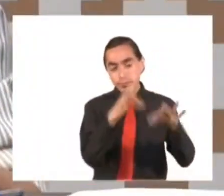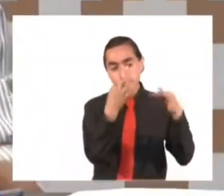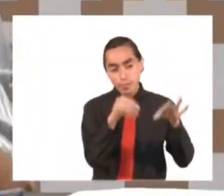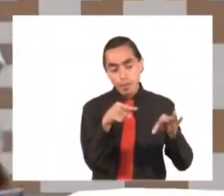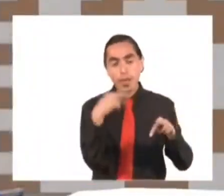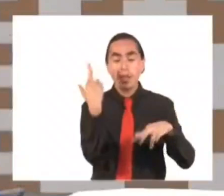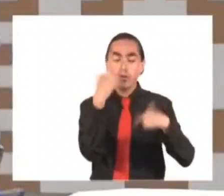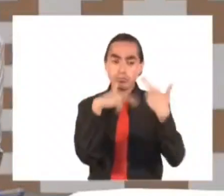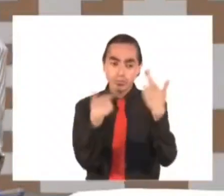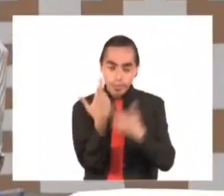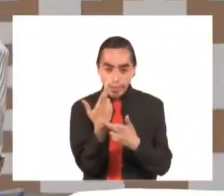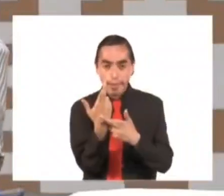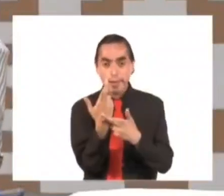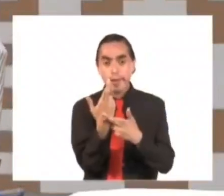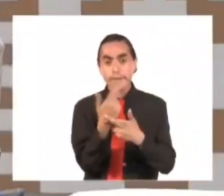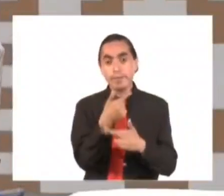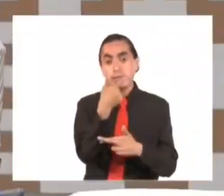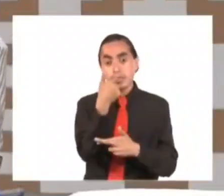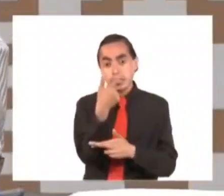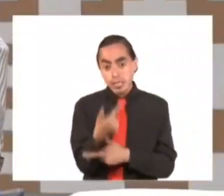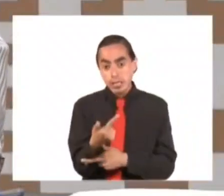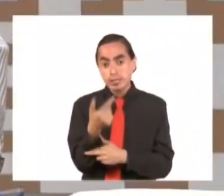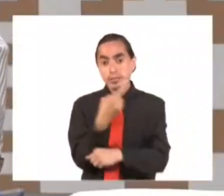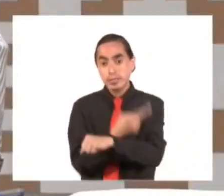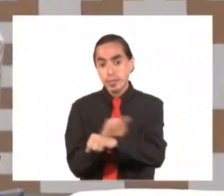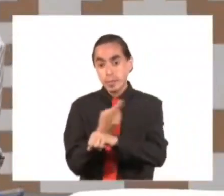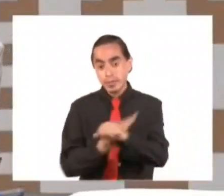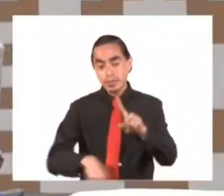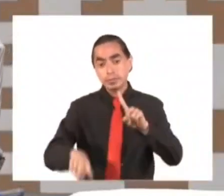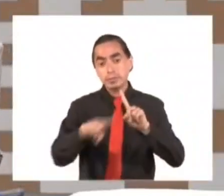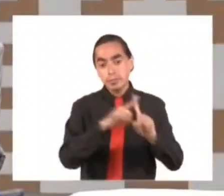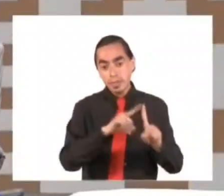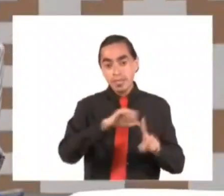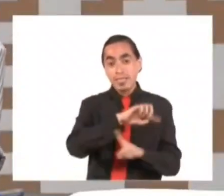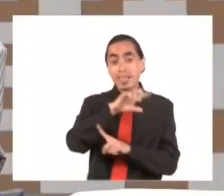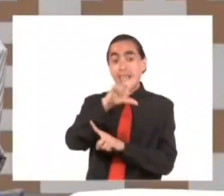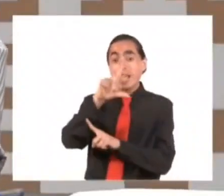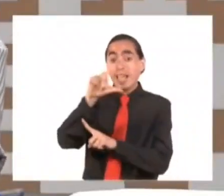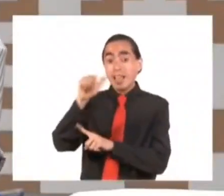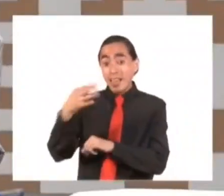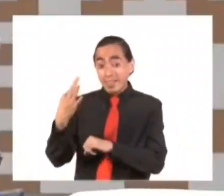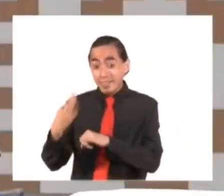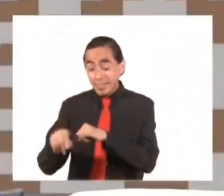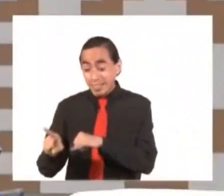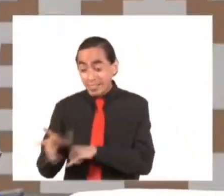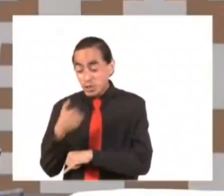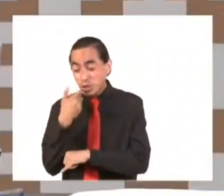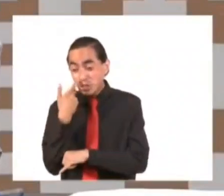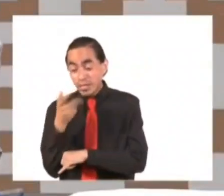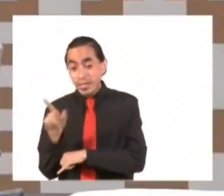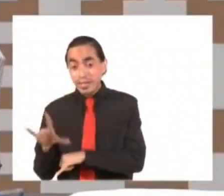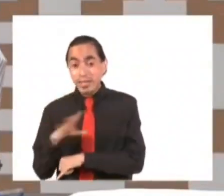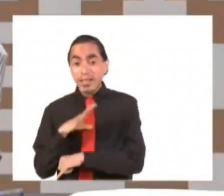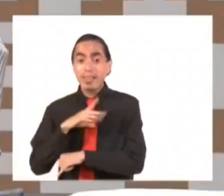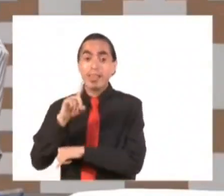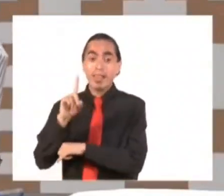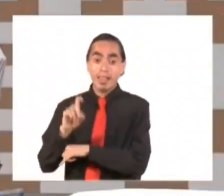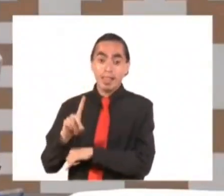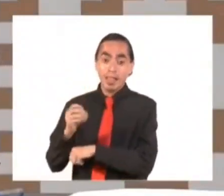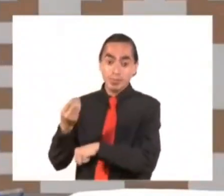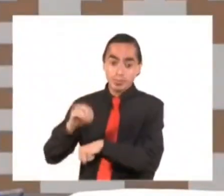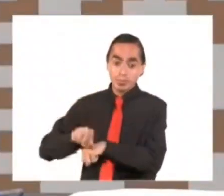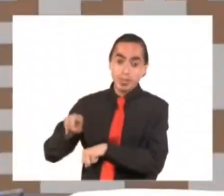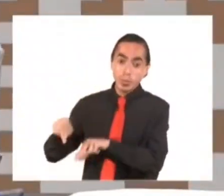que checaran 7 trámites adicionales antes de que pudiéramos llegar a lo que verdaderamente le importaba al ciudadano, que es la instalación del agua en